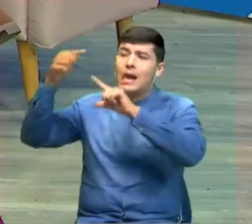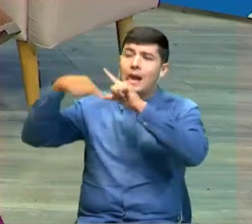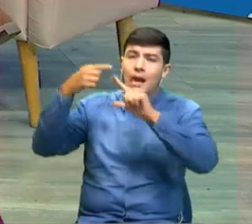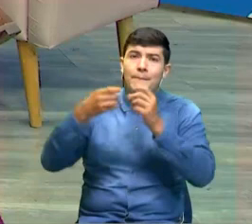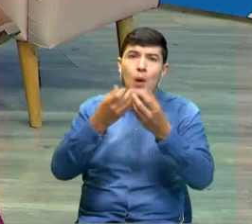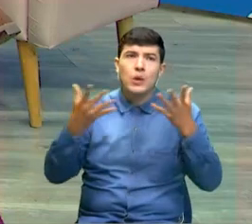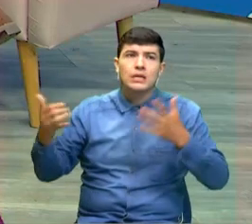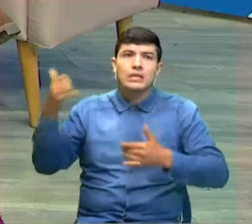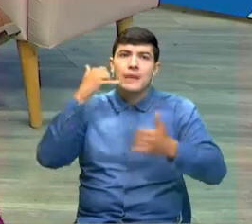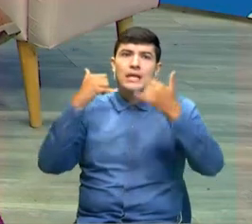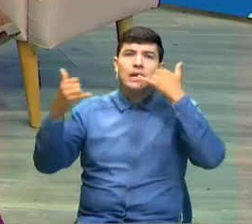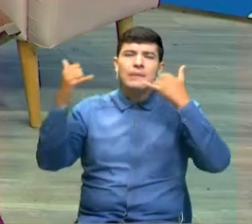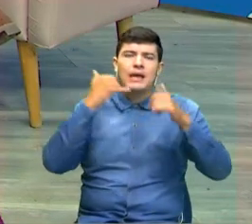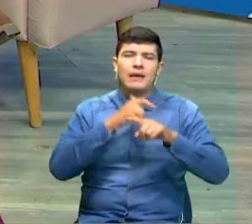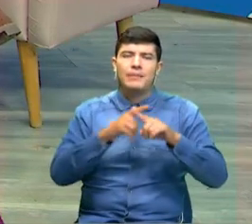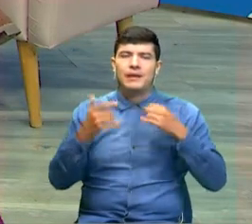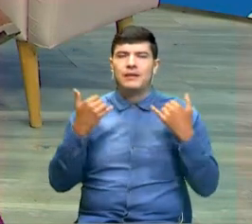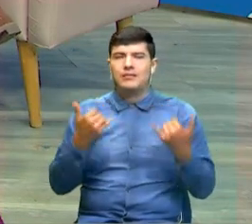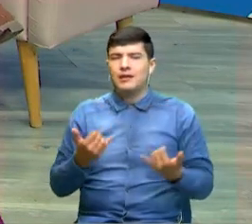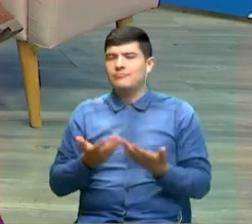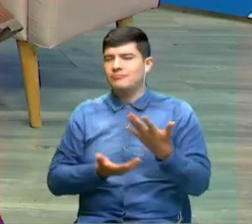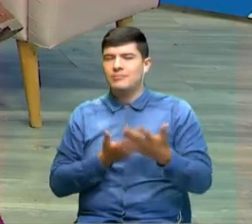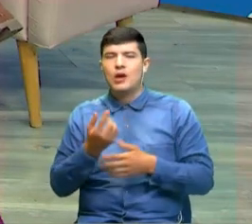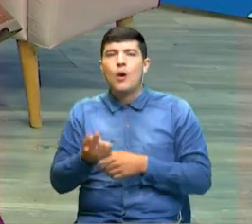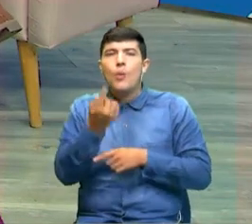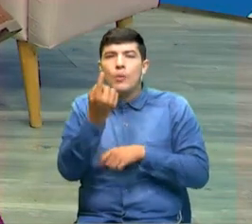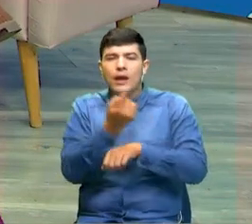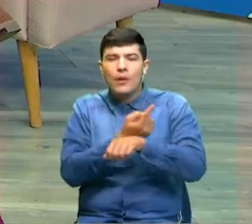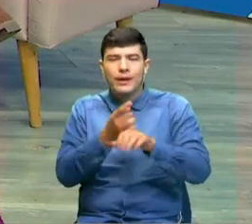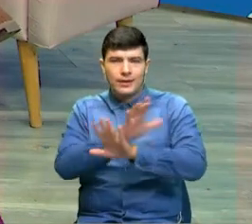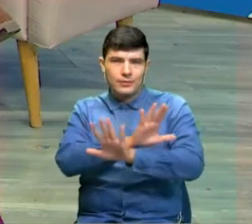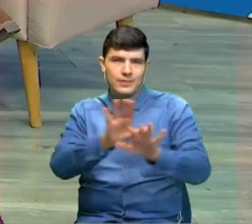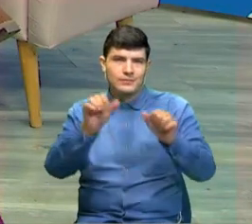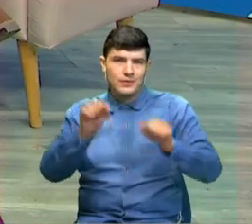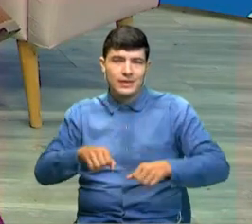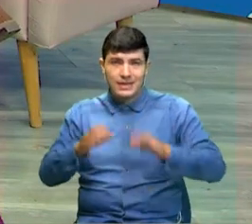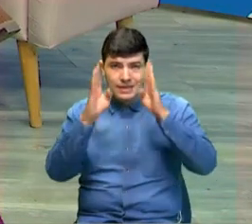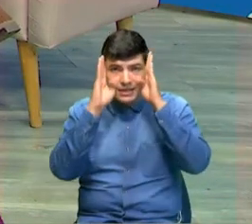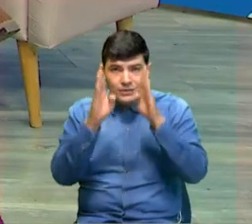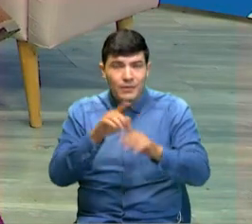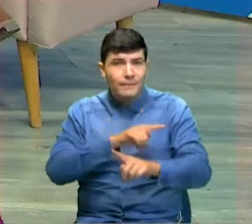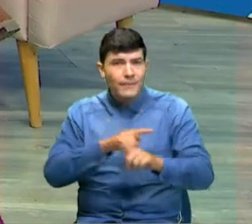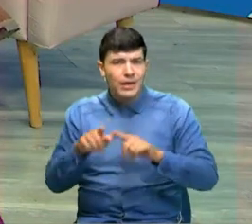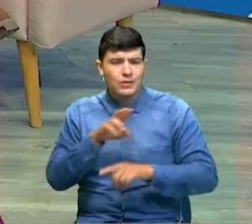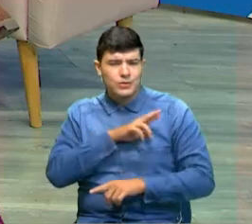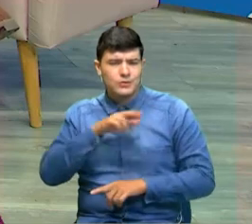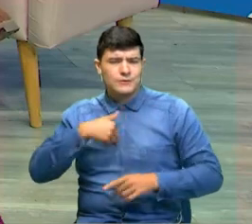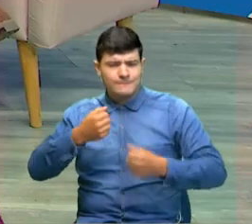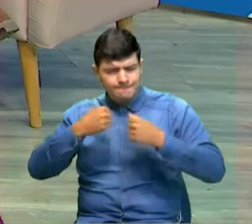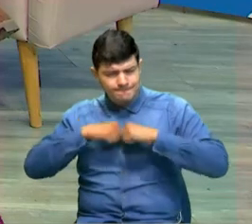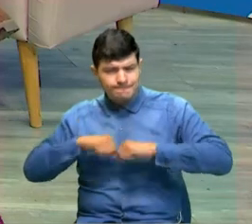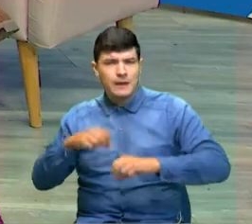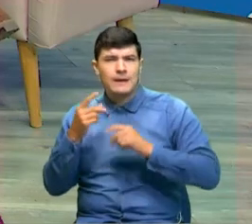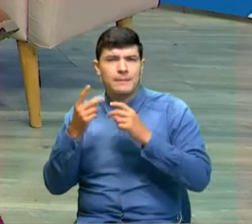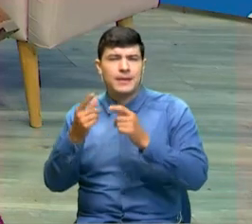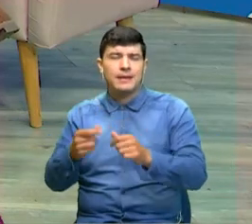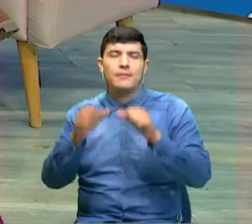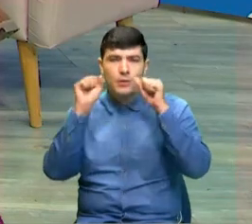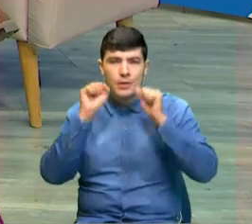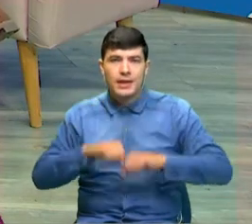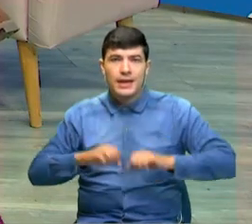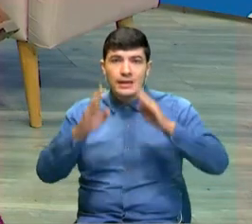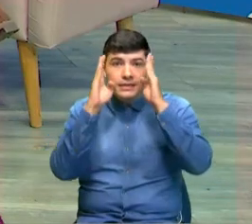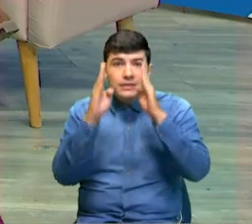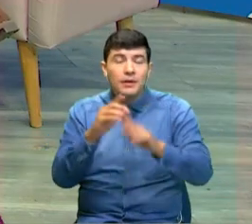varias las llamadas, e infortunadamente pues tenemos solamente una hora para atenderlos. Haremos al máximo para poderlos atender, pero a